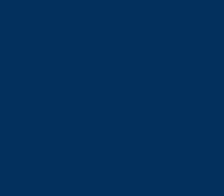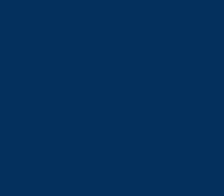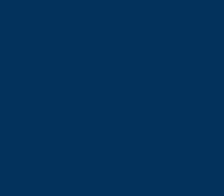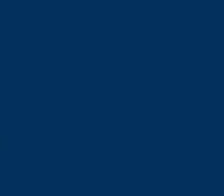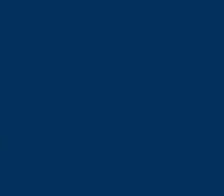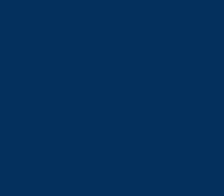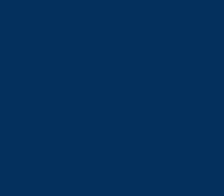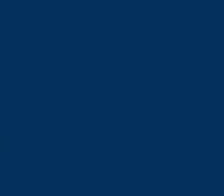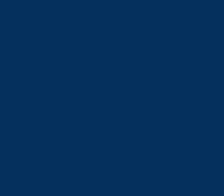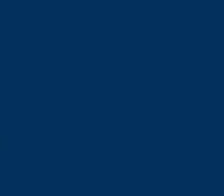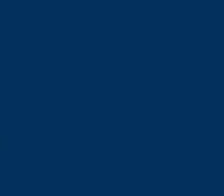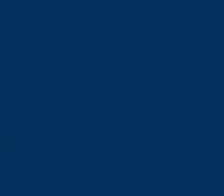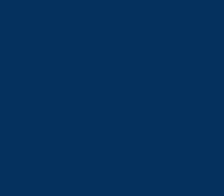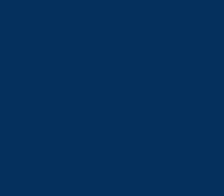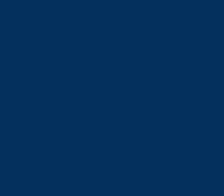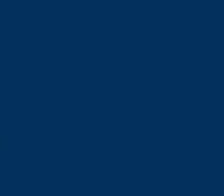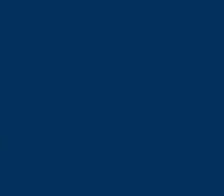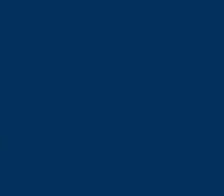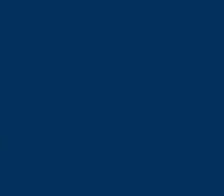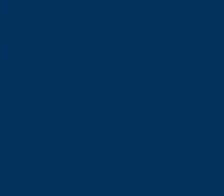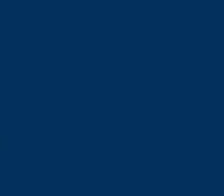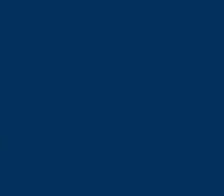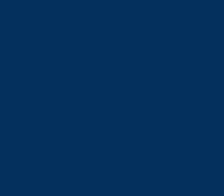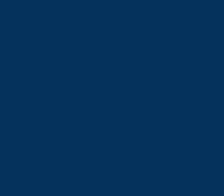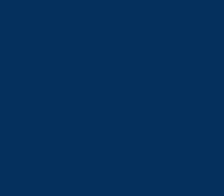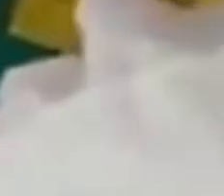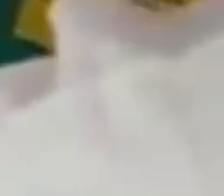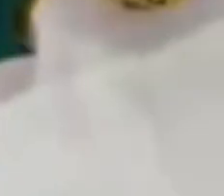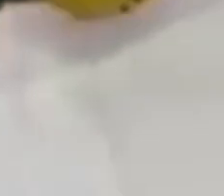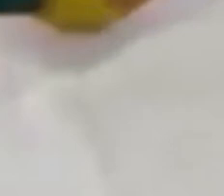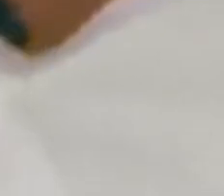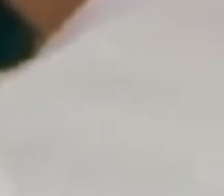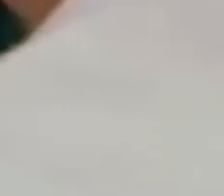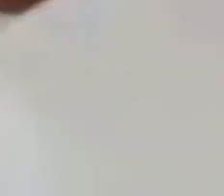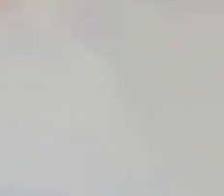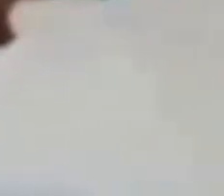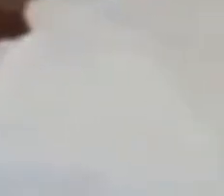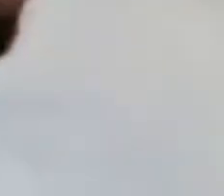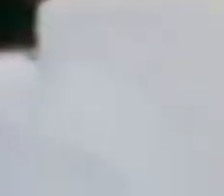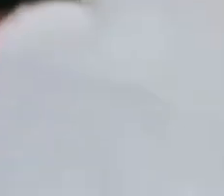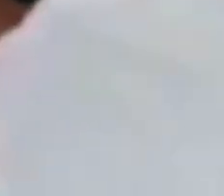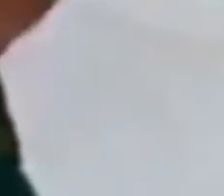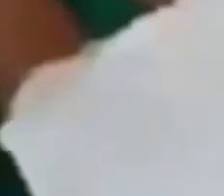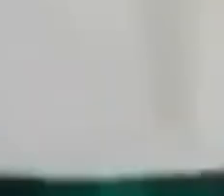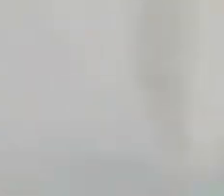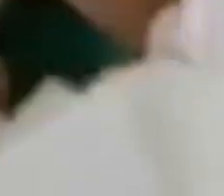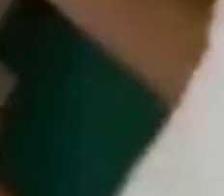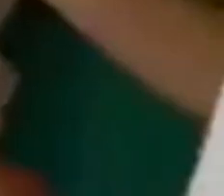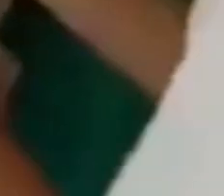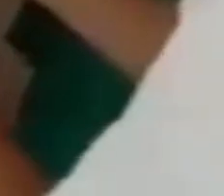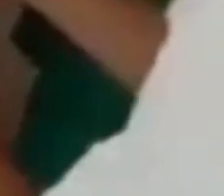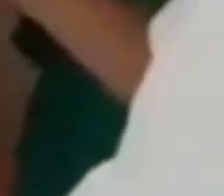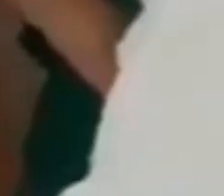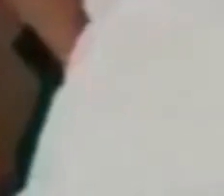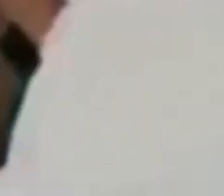de vacunación en todos estos puntos de atención a la salud, de protección